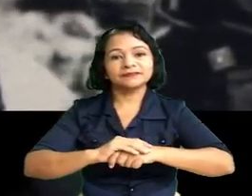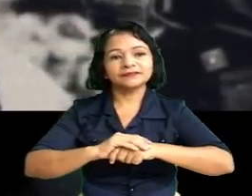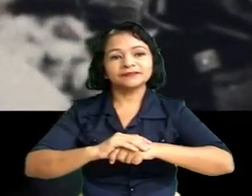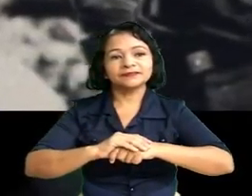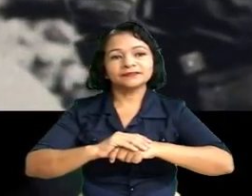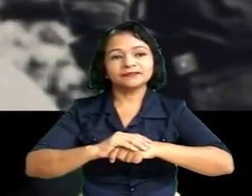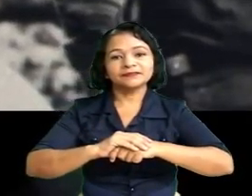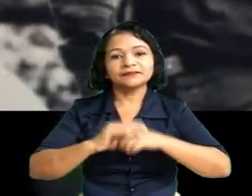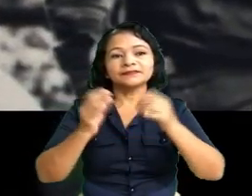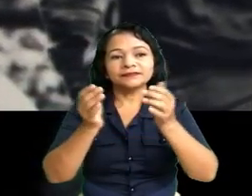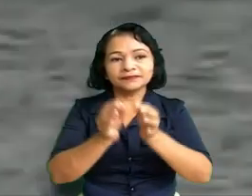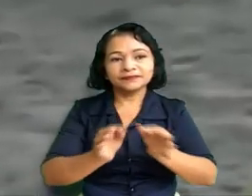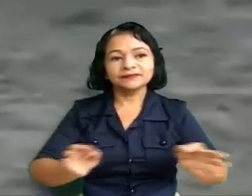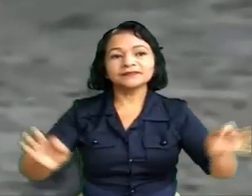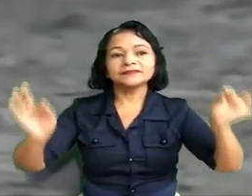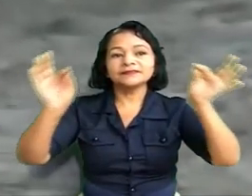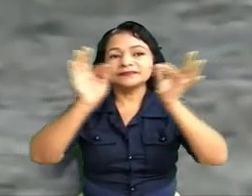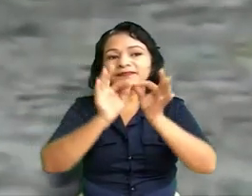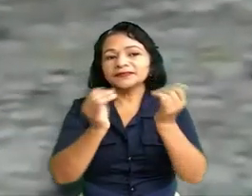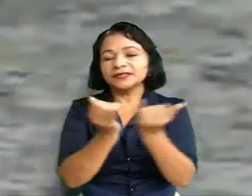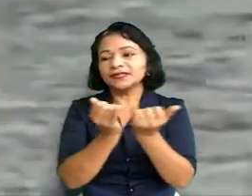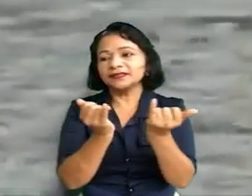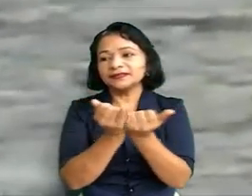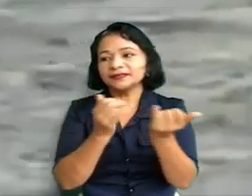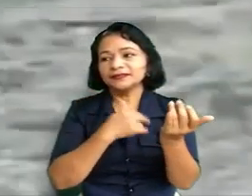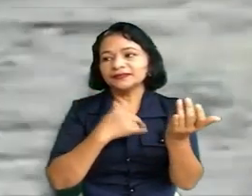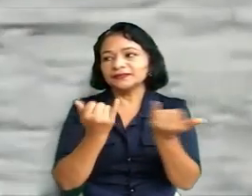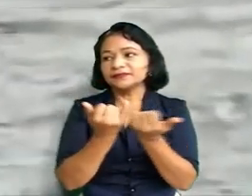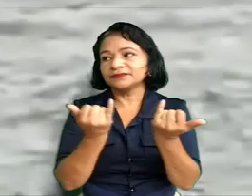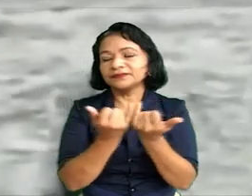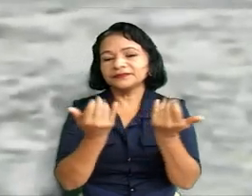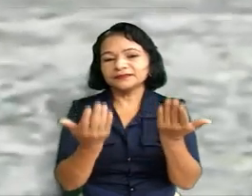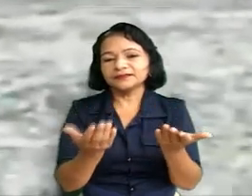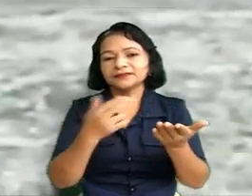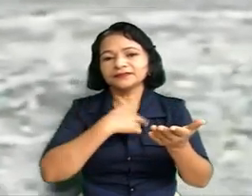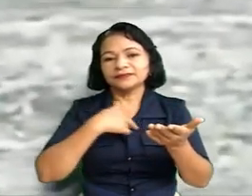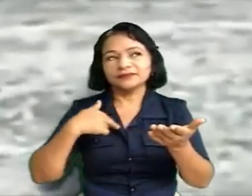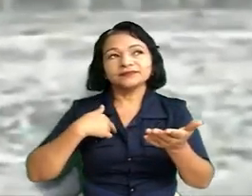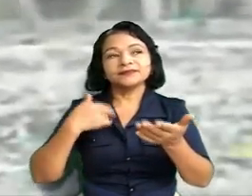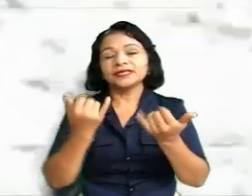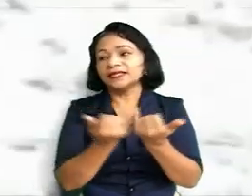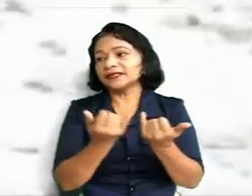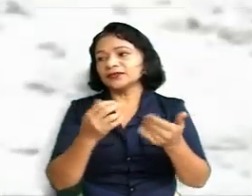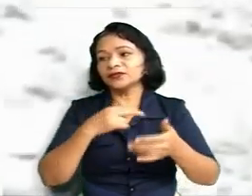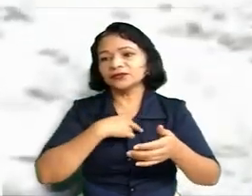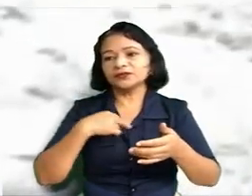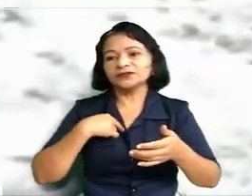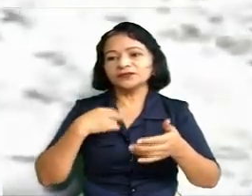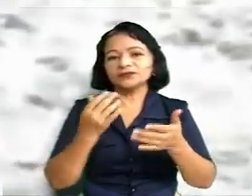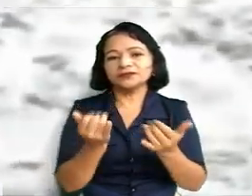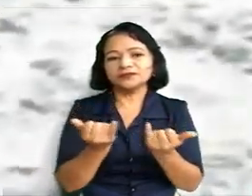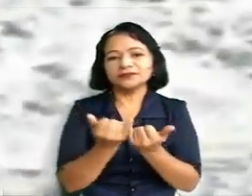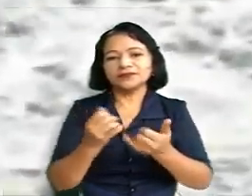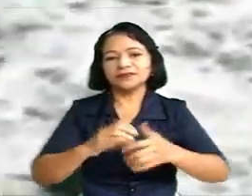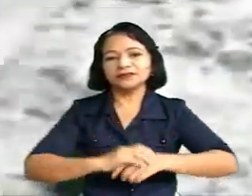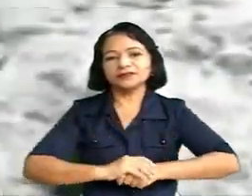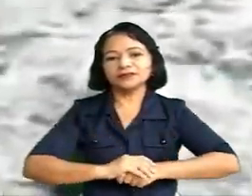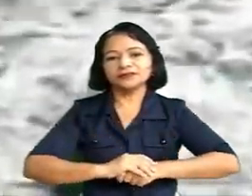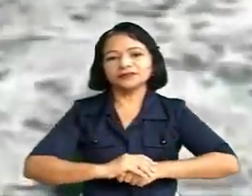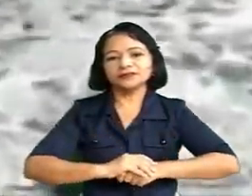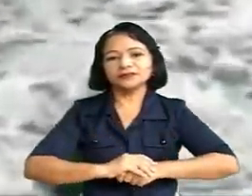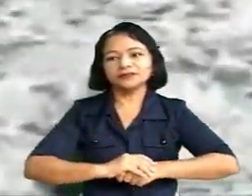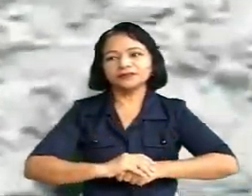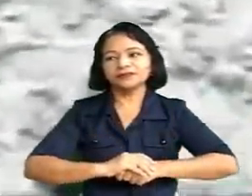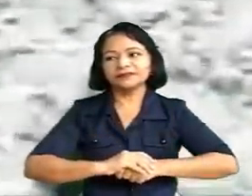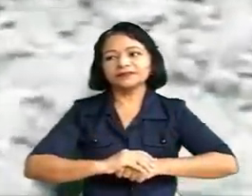Un proceso muy importante para entender eso. Así es, ella presenta ante el presidente la propuesta